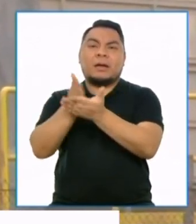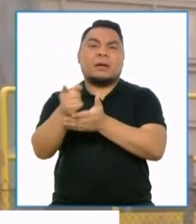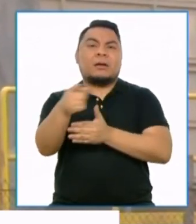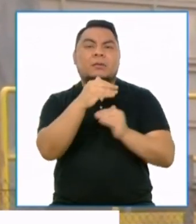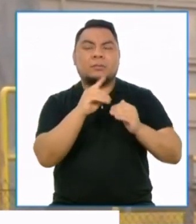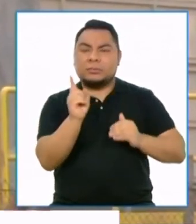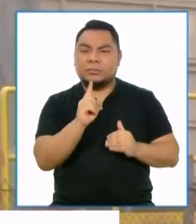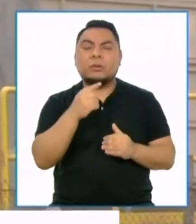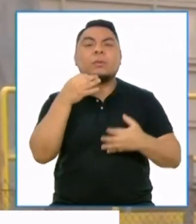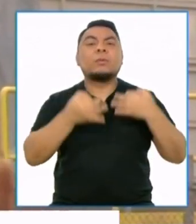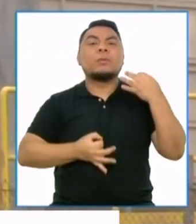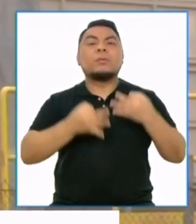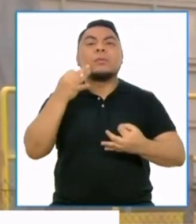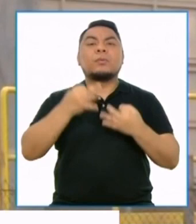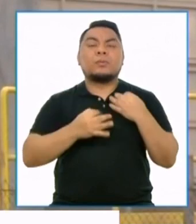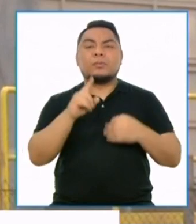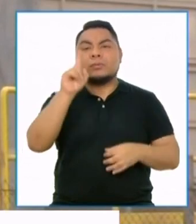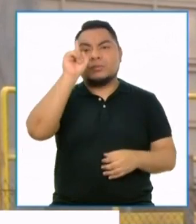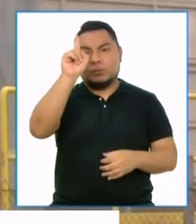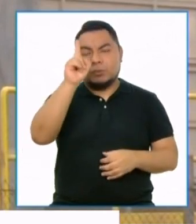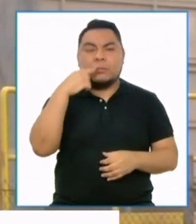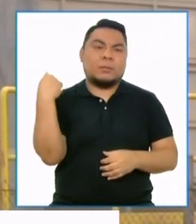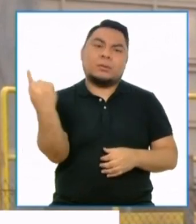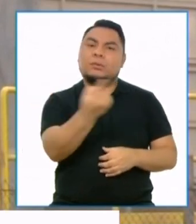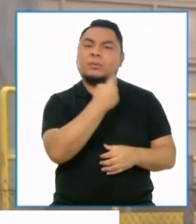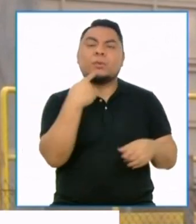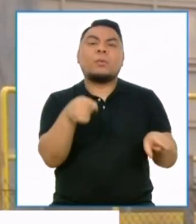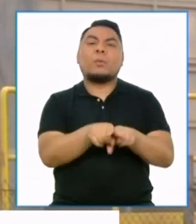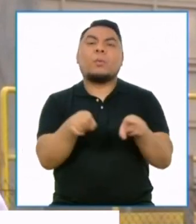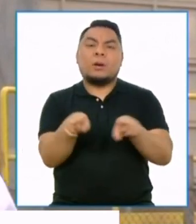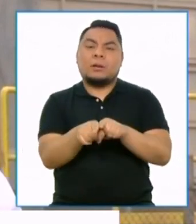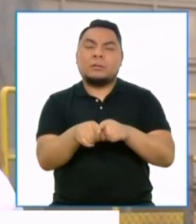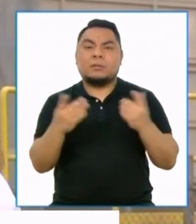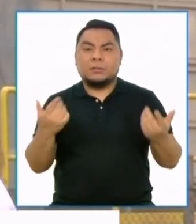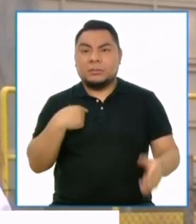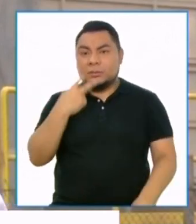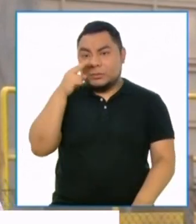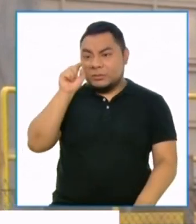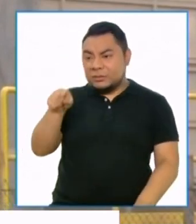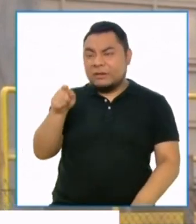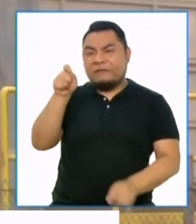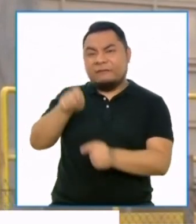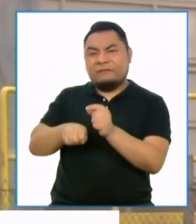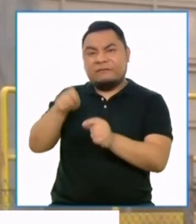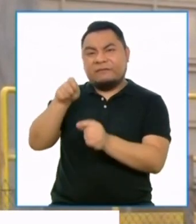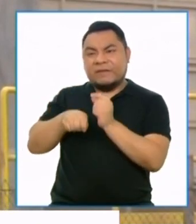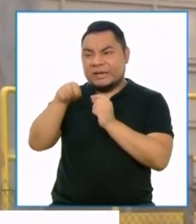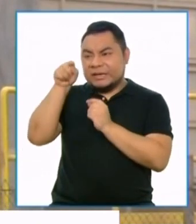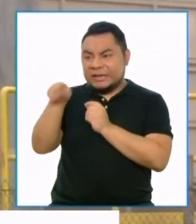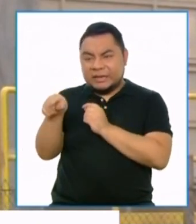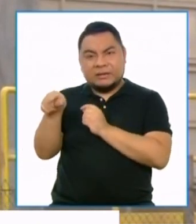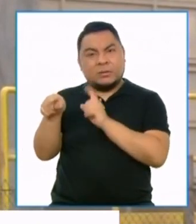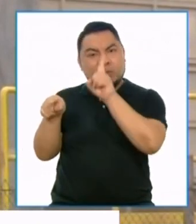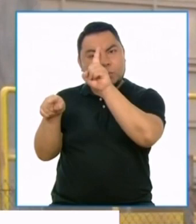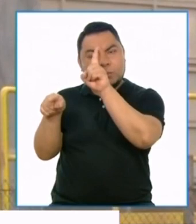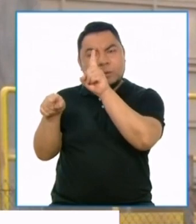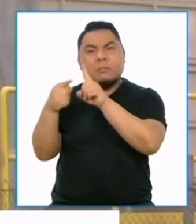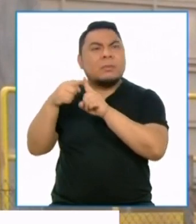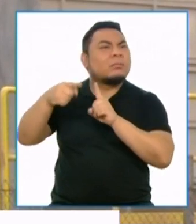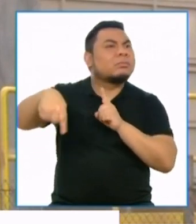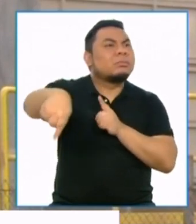entonces nosotros vemos que parte de la justificación para este tipo de medidas